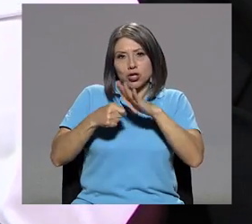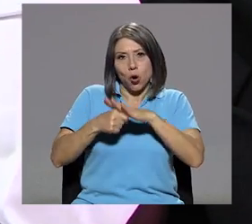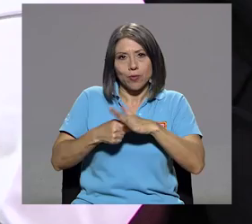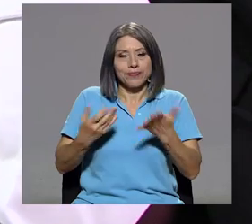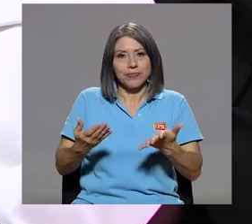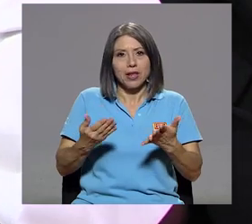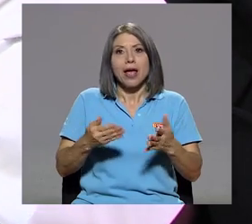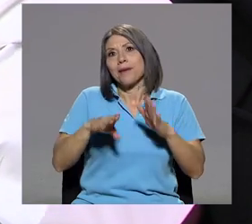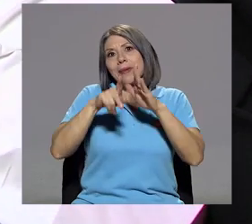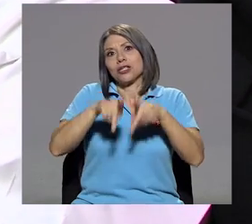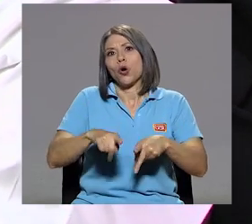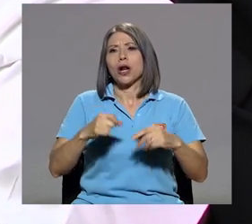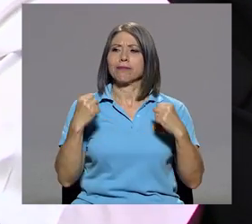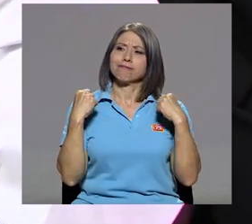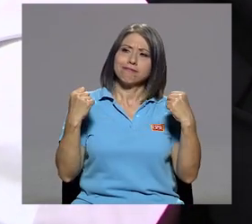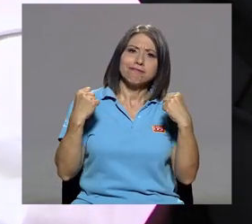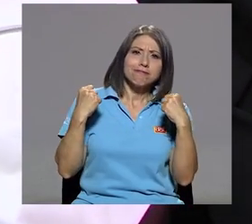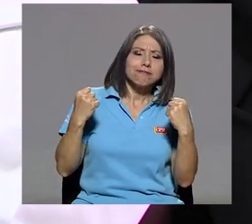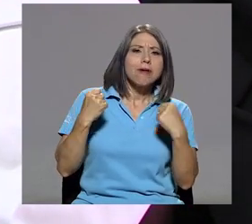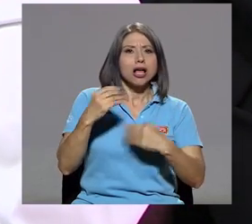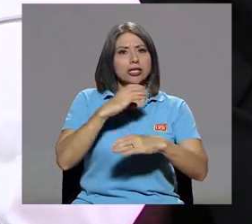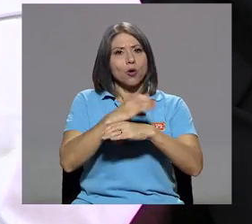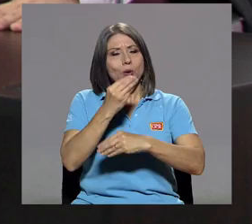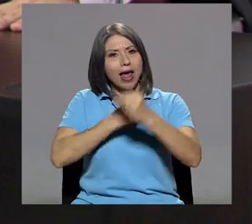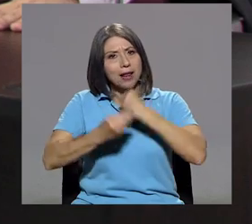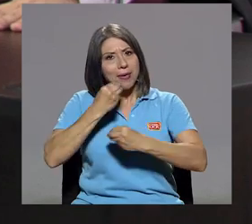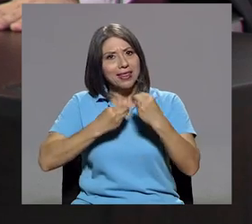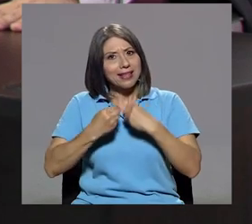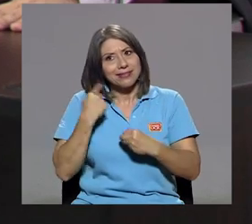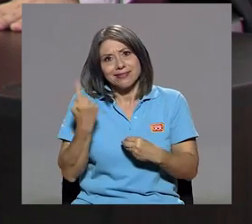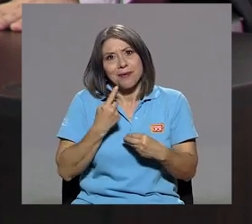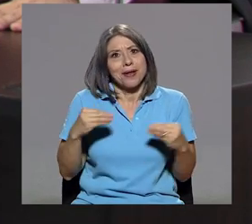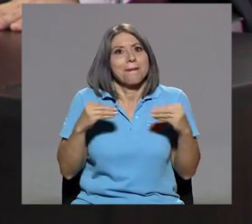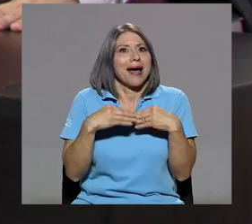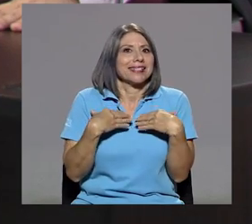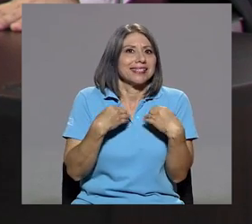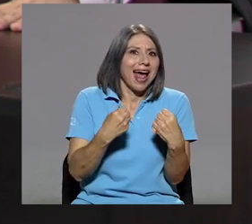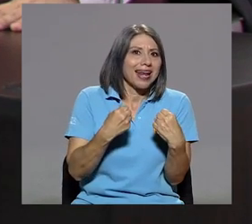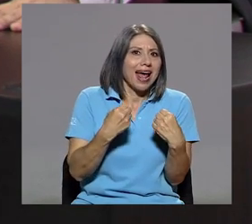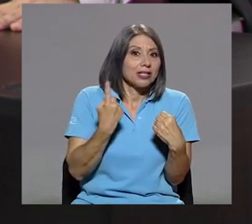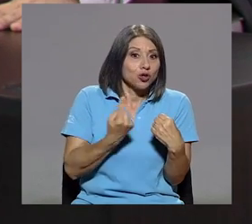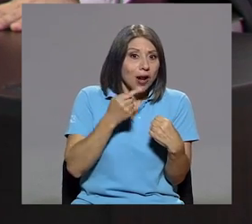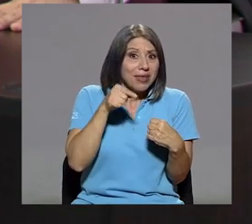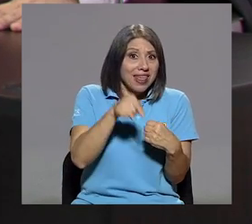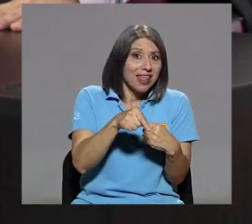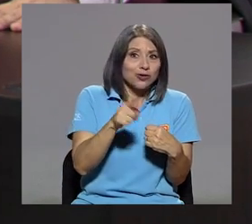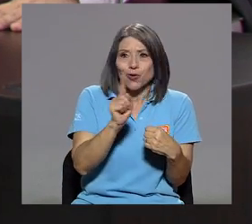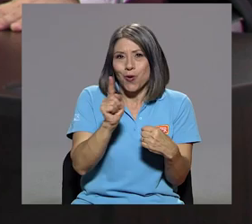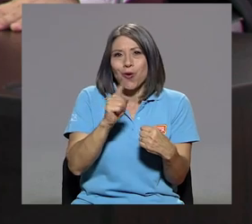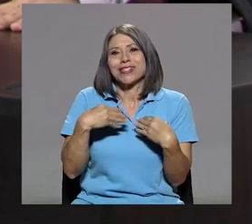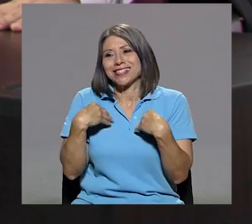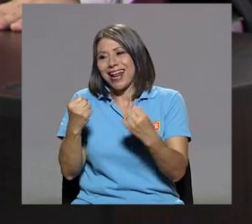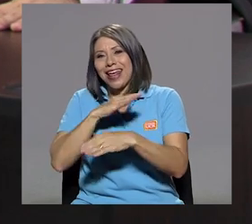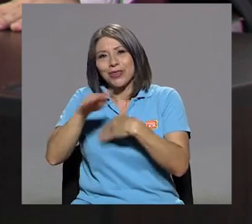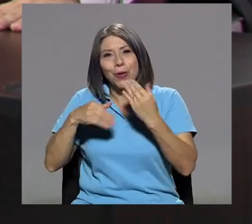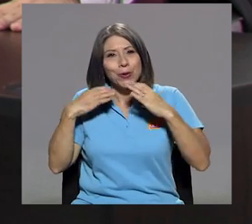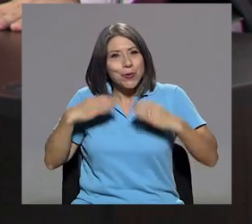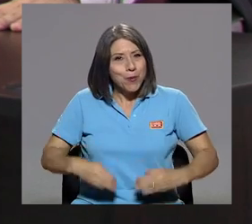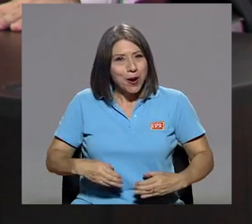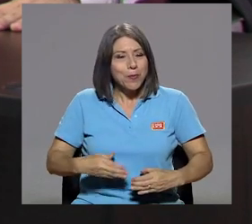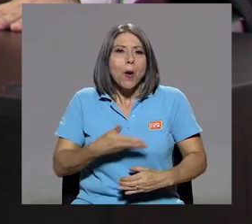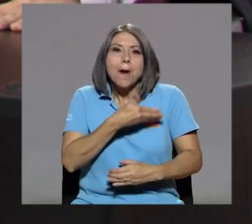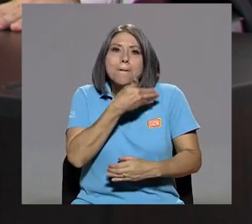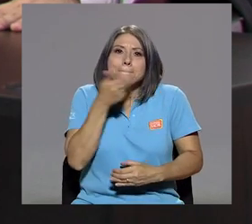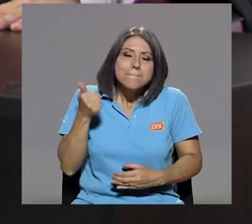ejercite regularmente, que se cuida con su alimentación, en general va a estar más sana no solo de eso, sino de todo su cuerpo, ¿no? Una